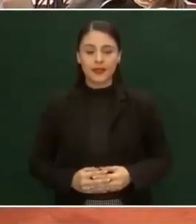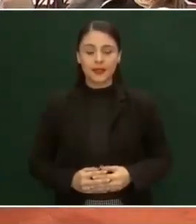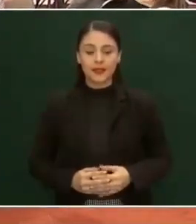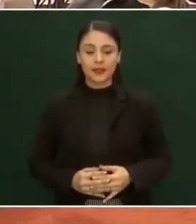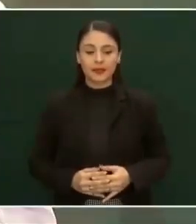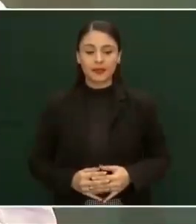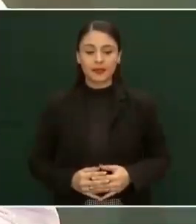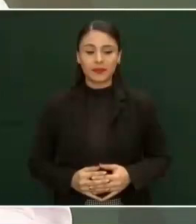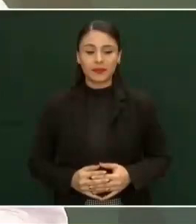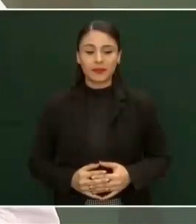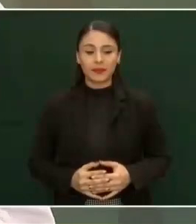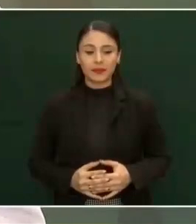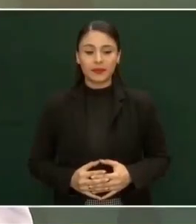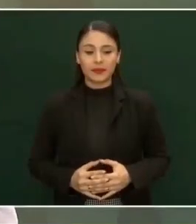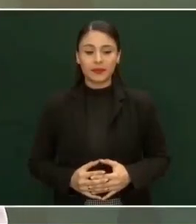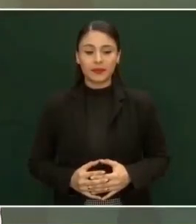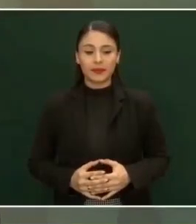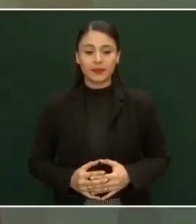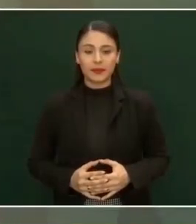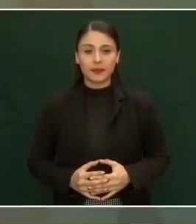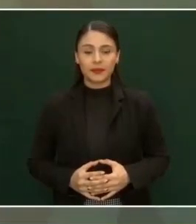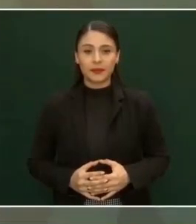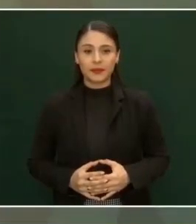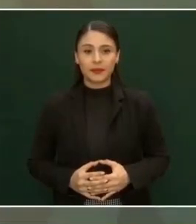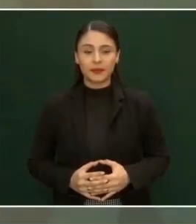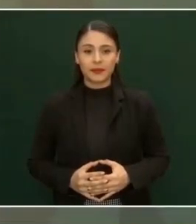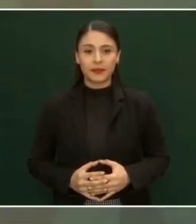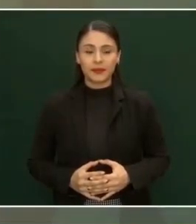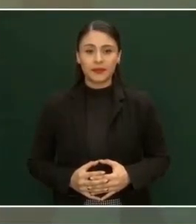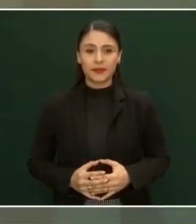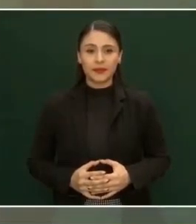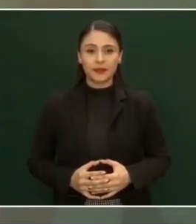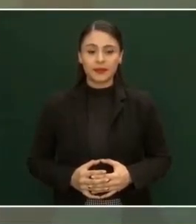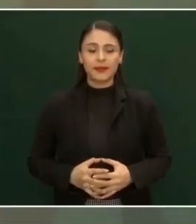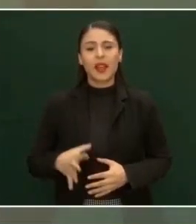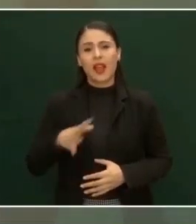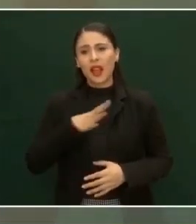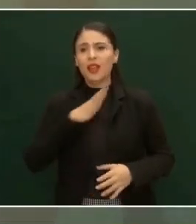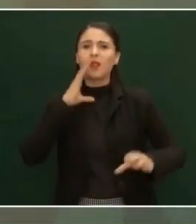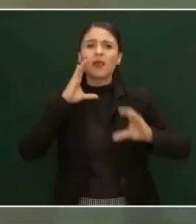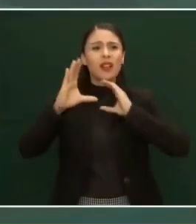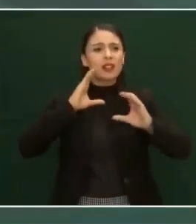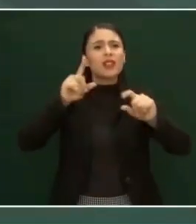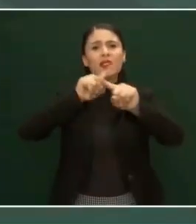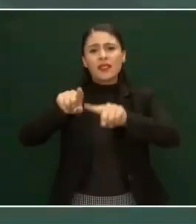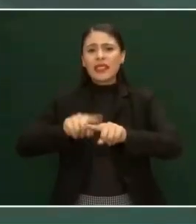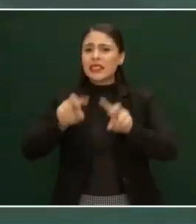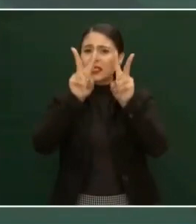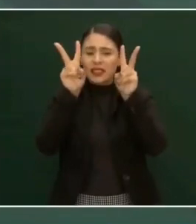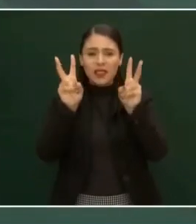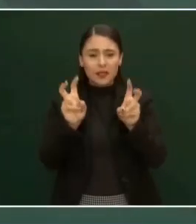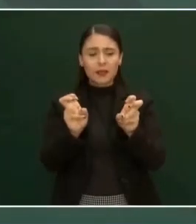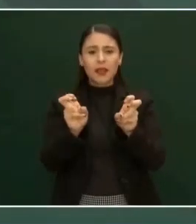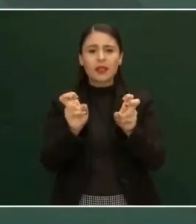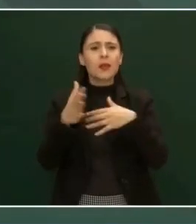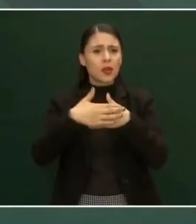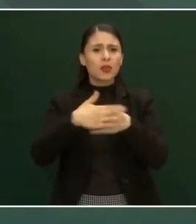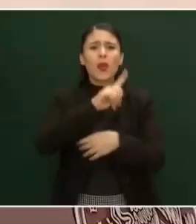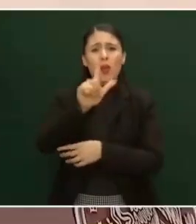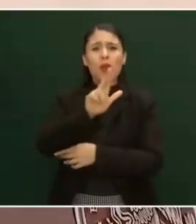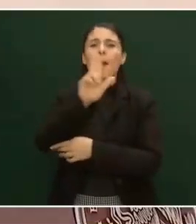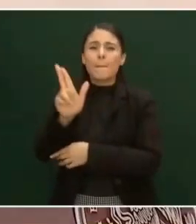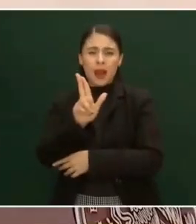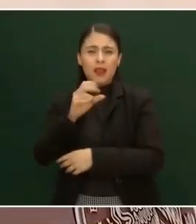se tienen comunicación sobre este tema y otros y lunes o martes